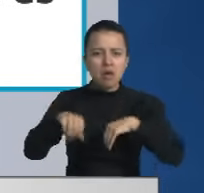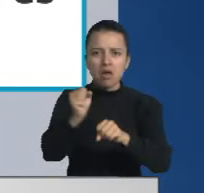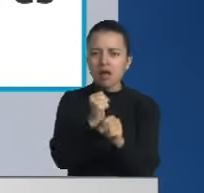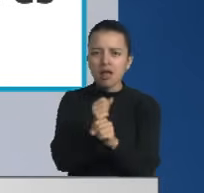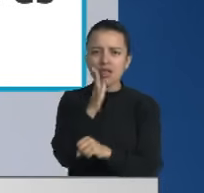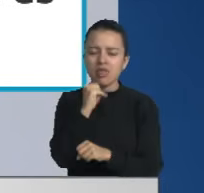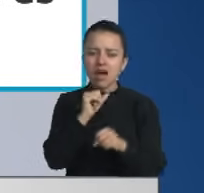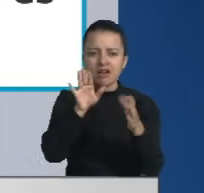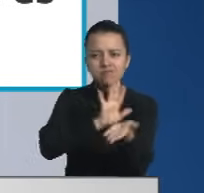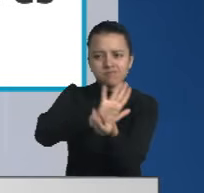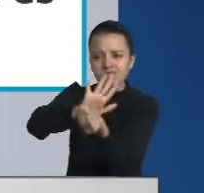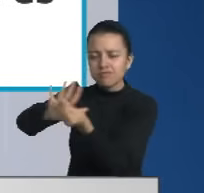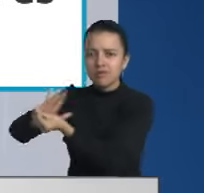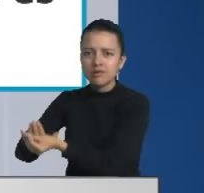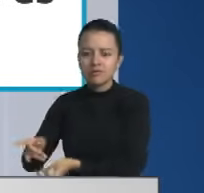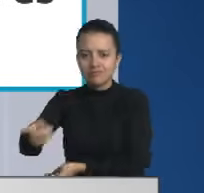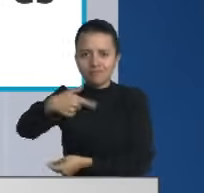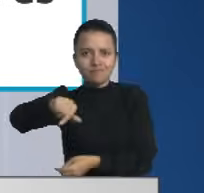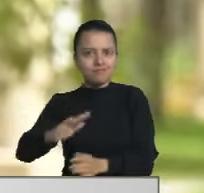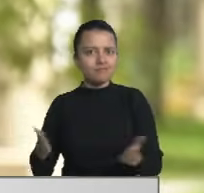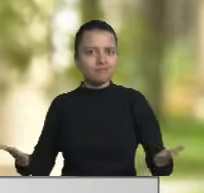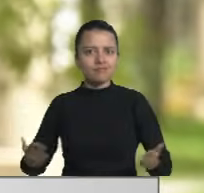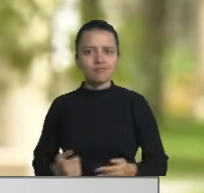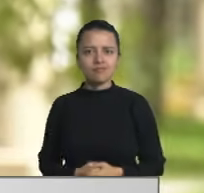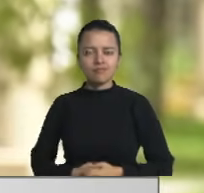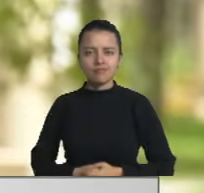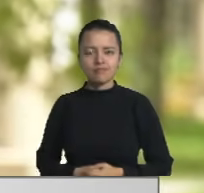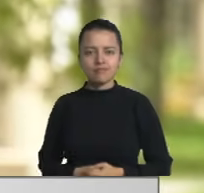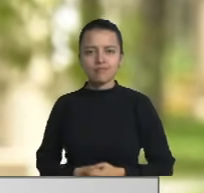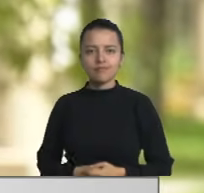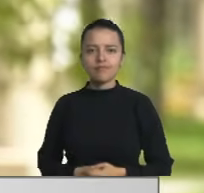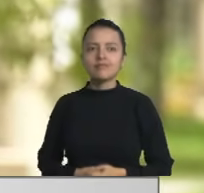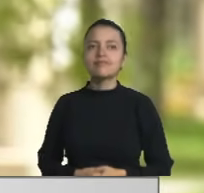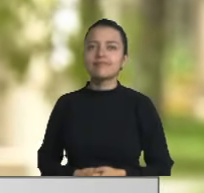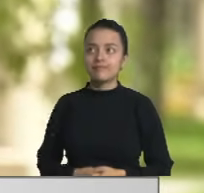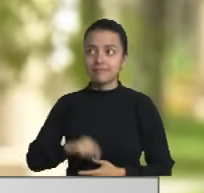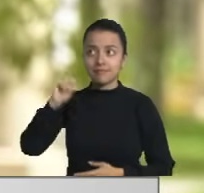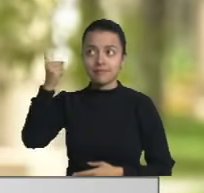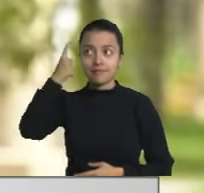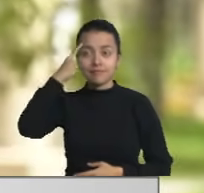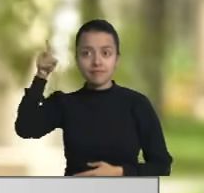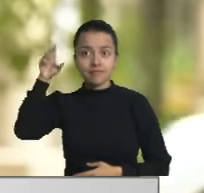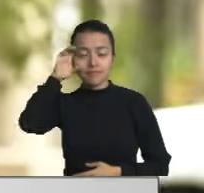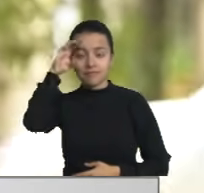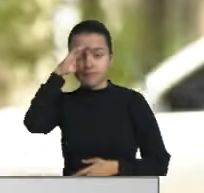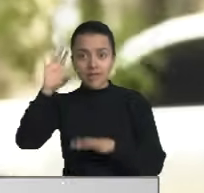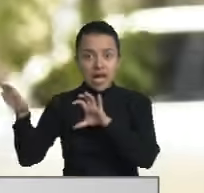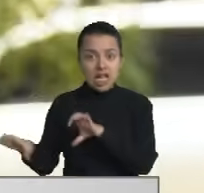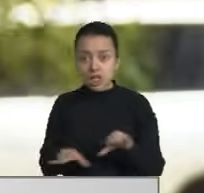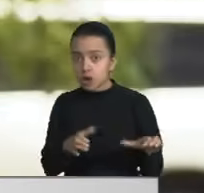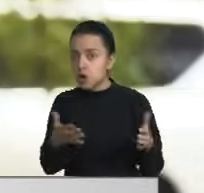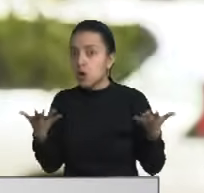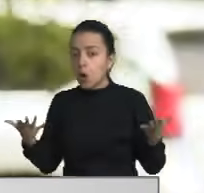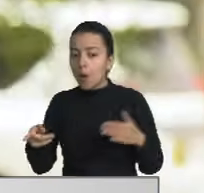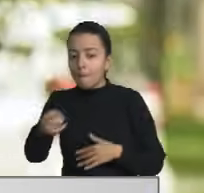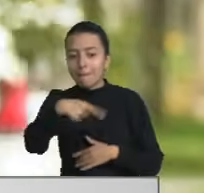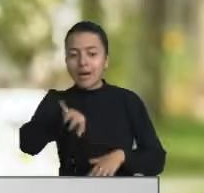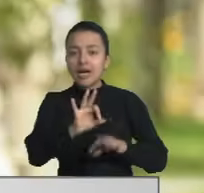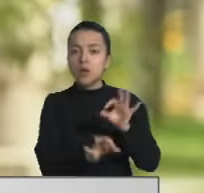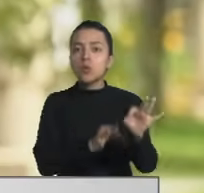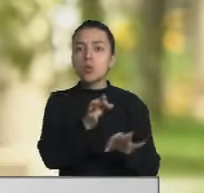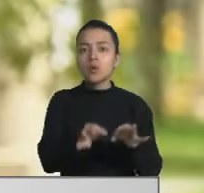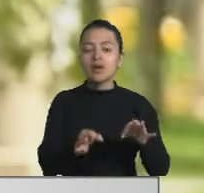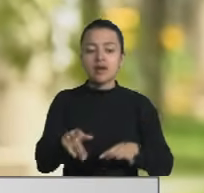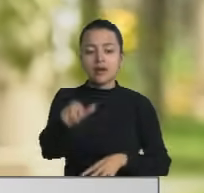social, que es la fortaleza de cualquier estado. Acciones por parte del gobierno Petro para que se garantice la seguridad de todos